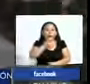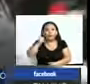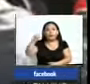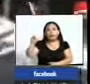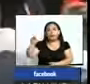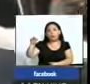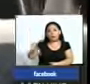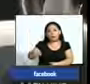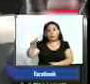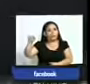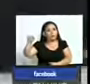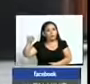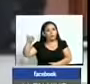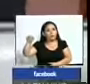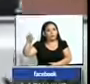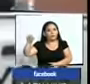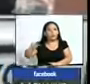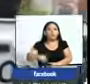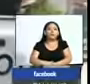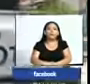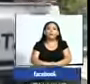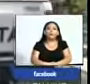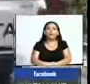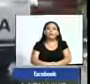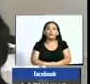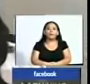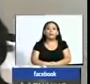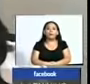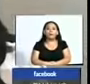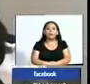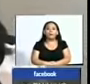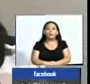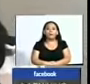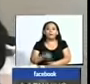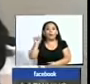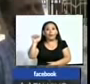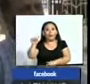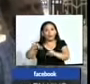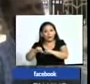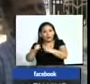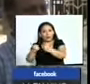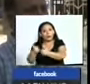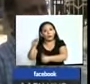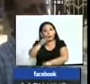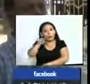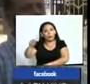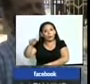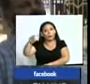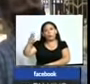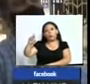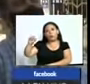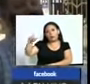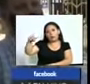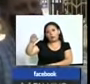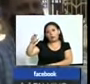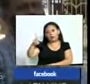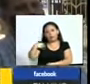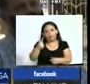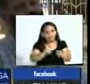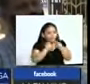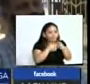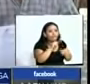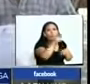Tatiana Funes, Noticiero Hechos. La Asociación Pro Búsqueda se presentó ante la Corte Suprema de